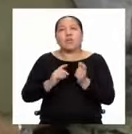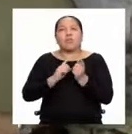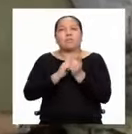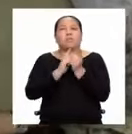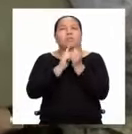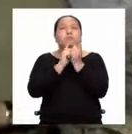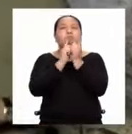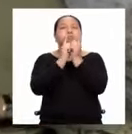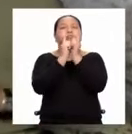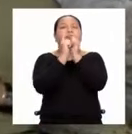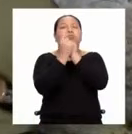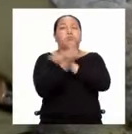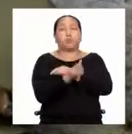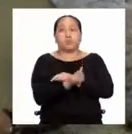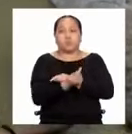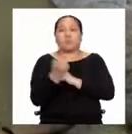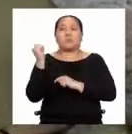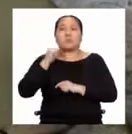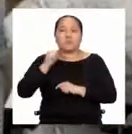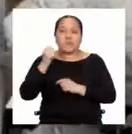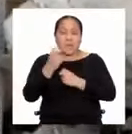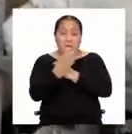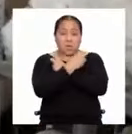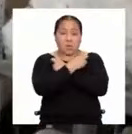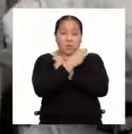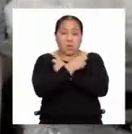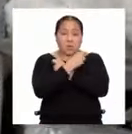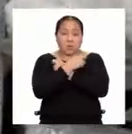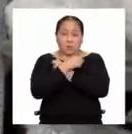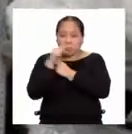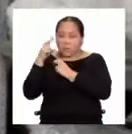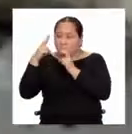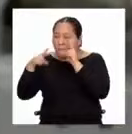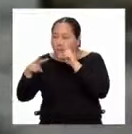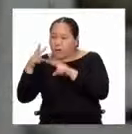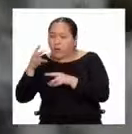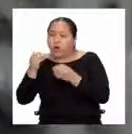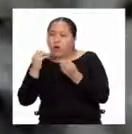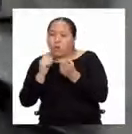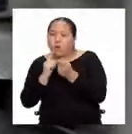los fósiles son evidencia directa de la evolución.